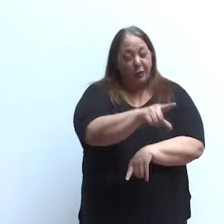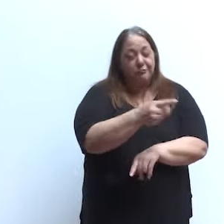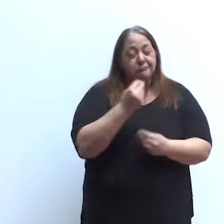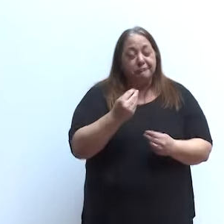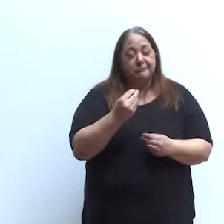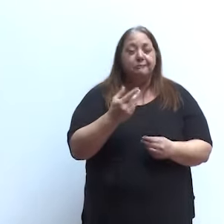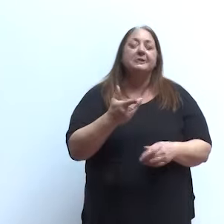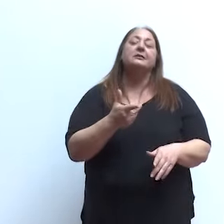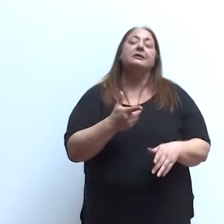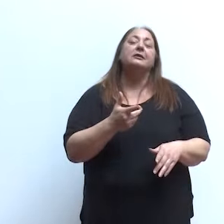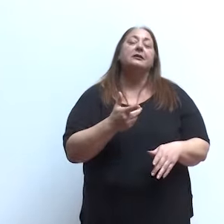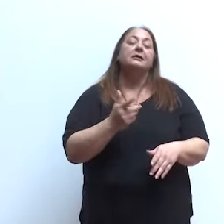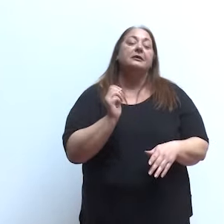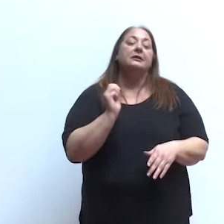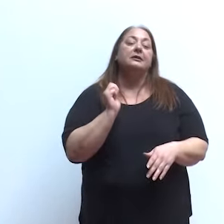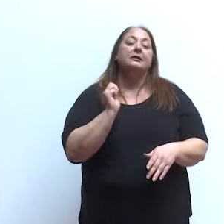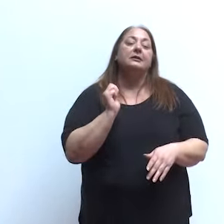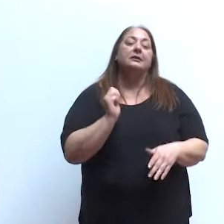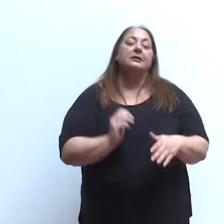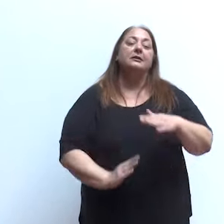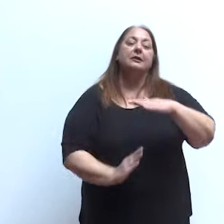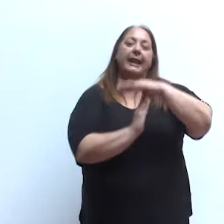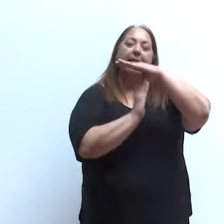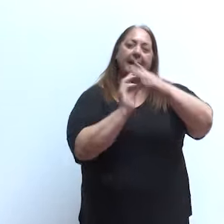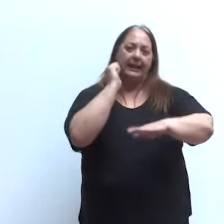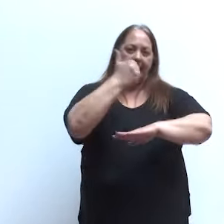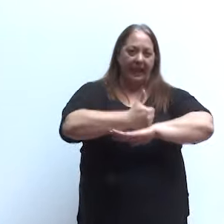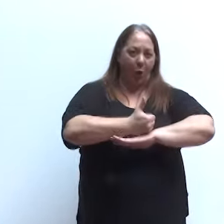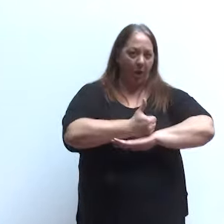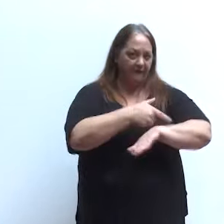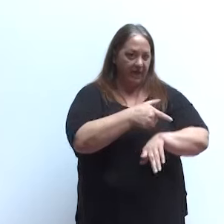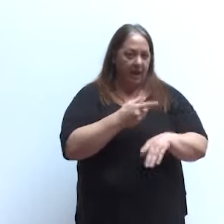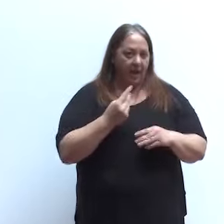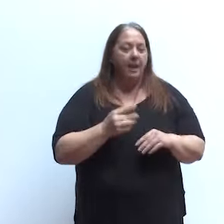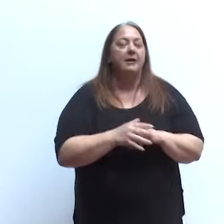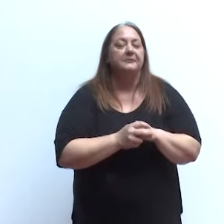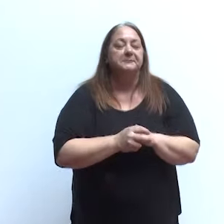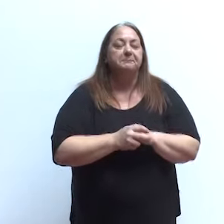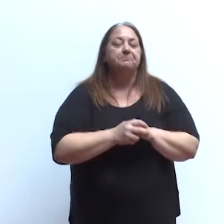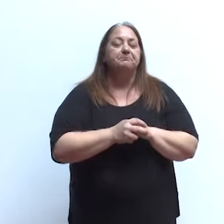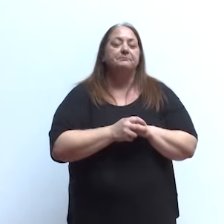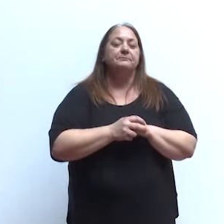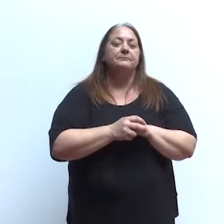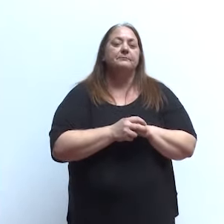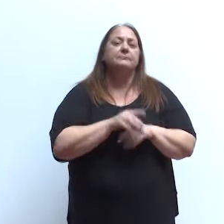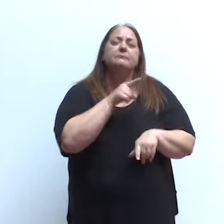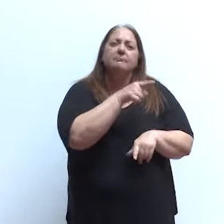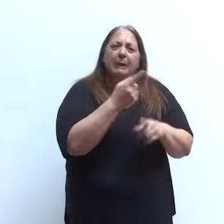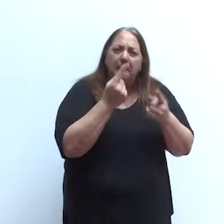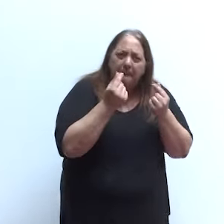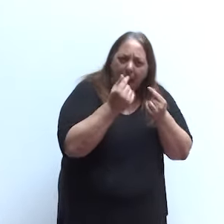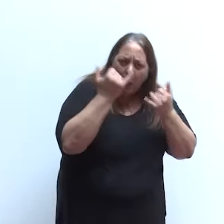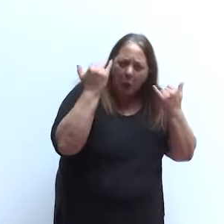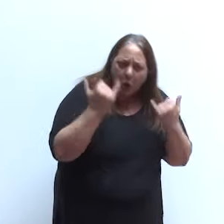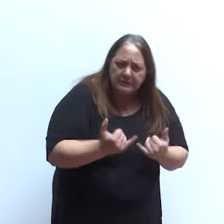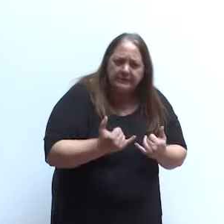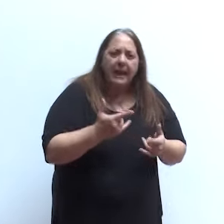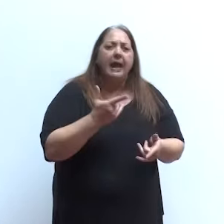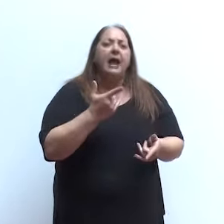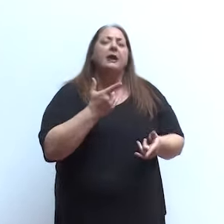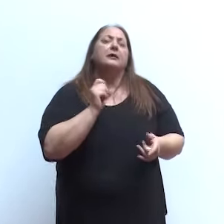llega con algunas ideas previas pero llega también con hábitos llega también con valores como como señala Javier en el